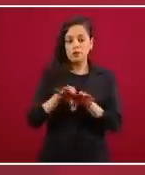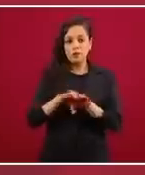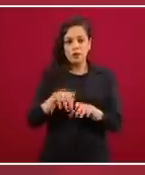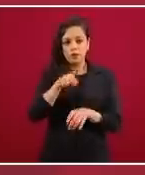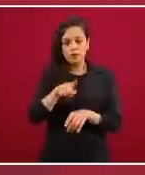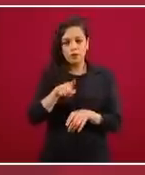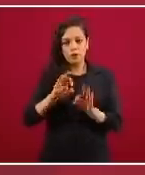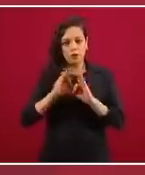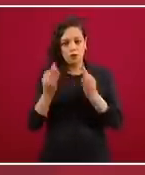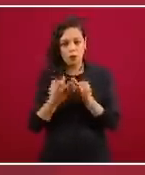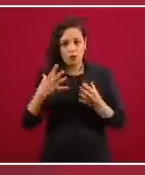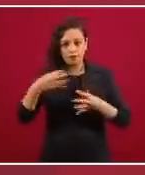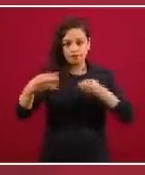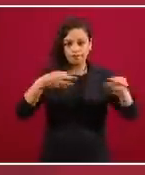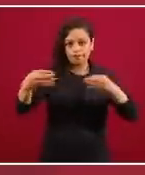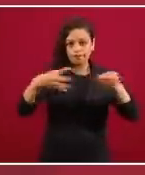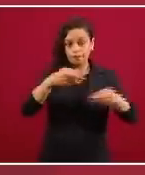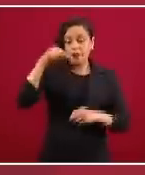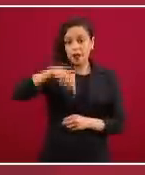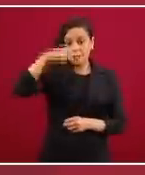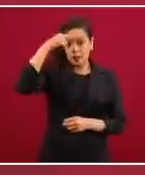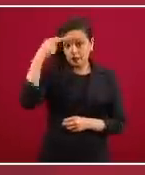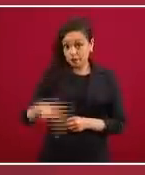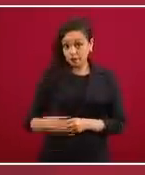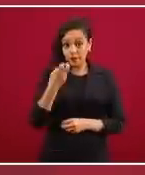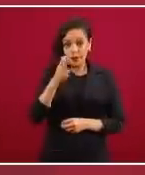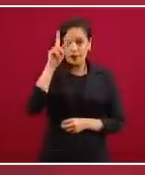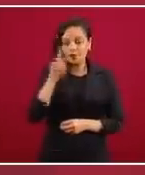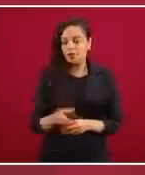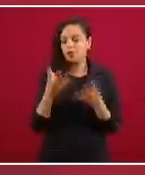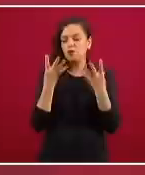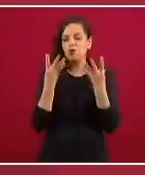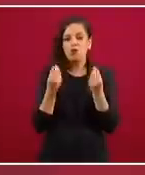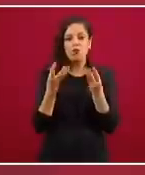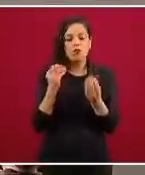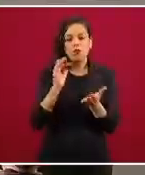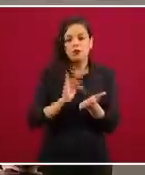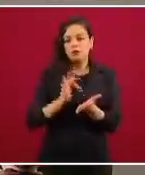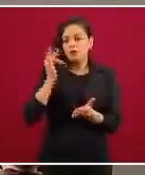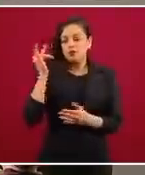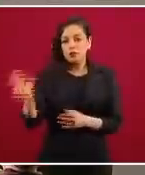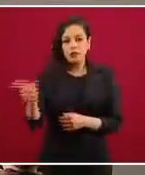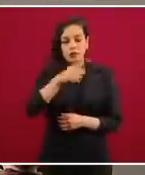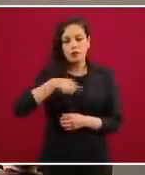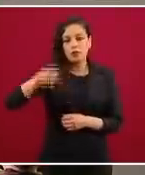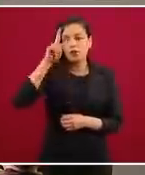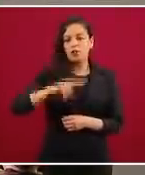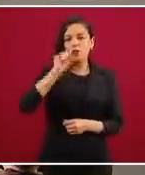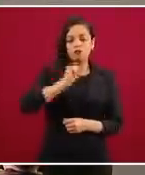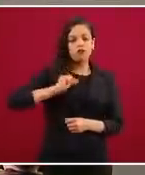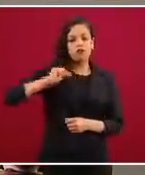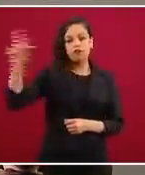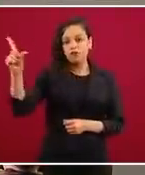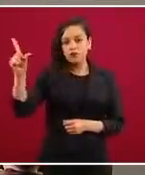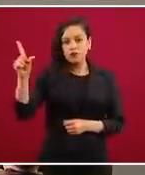de COVID en México. Entonces, gracias a todo este personal, profesionales de la salud, es que aquí podemos venir cada